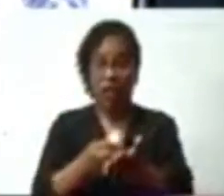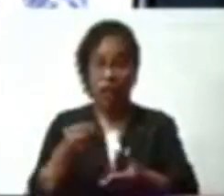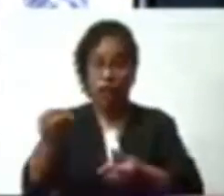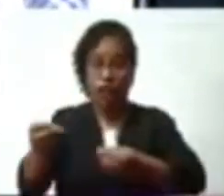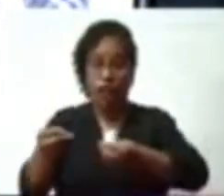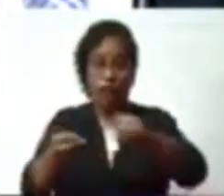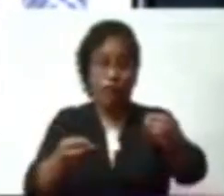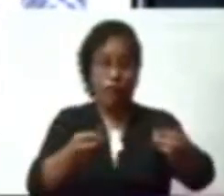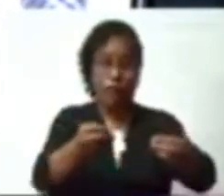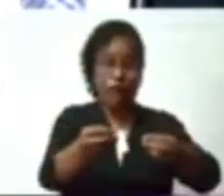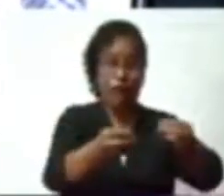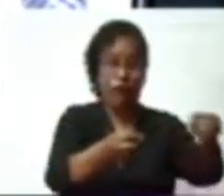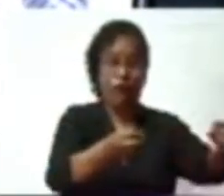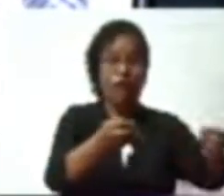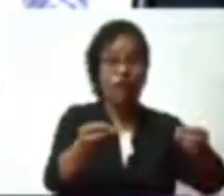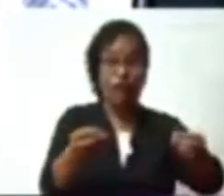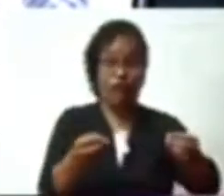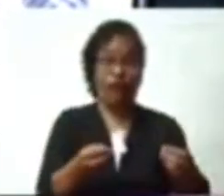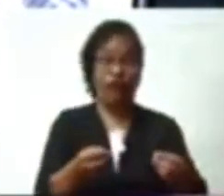Se hizo más